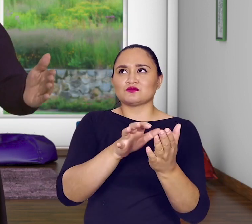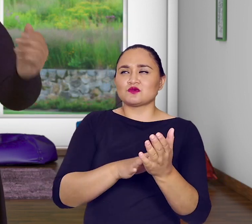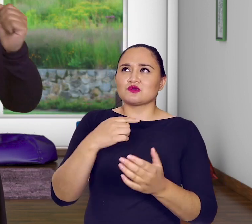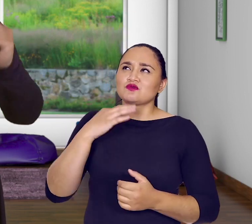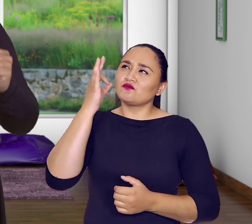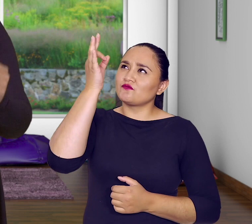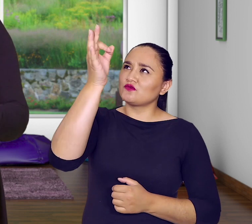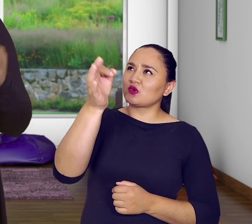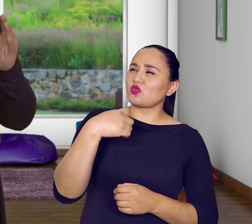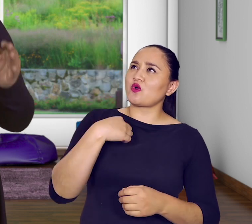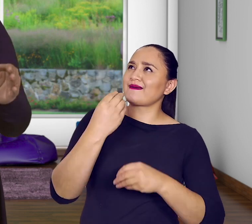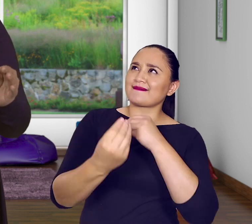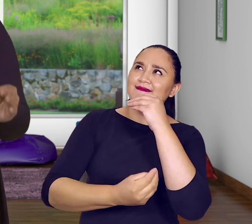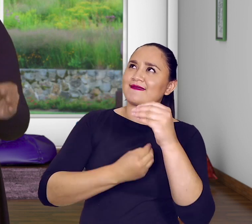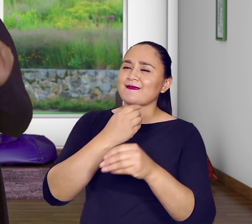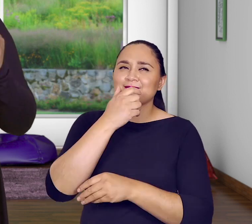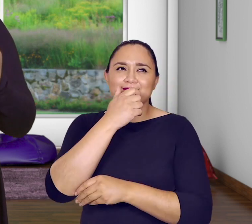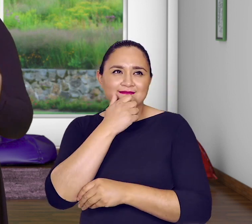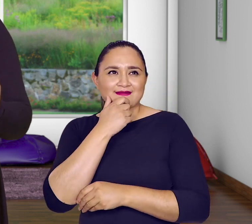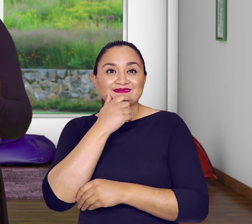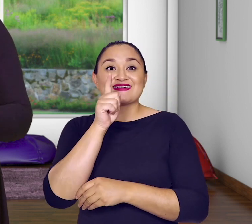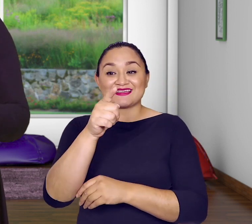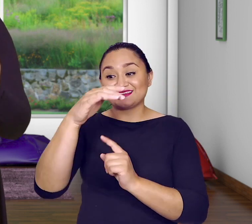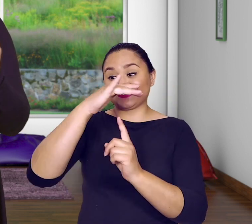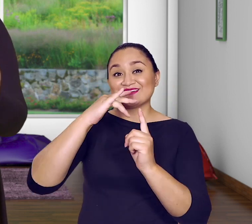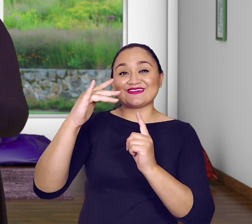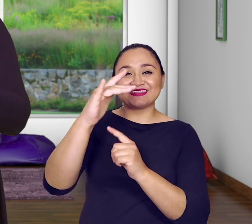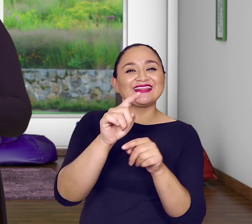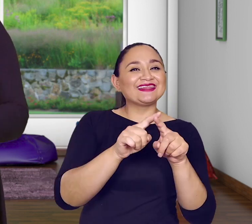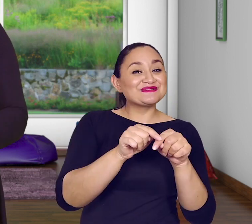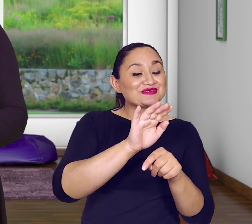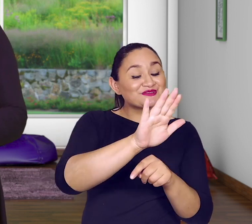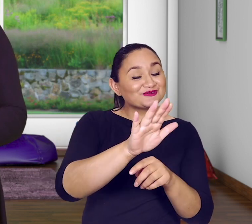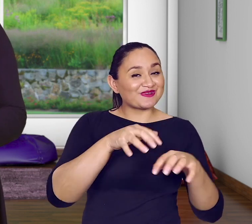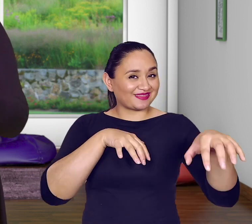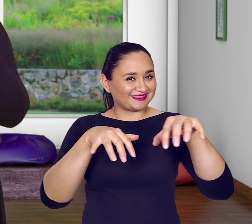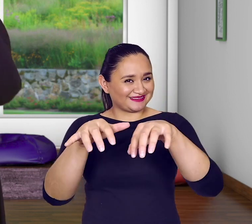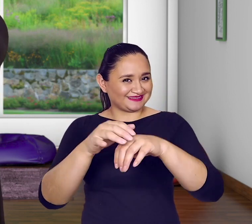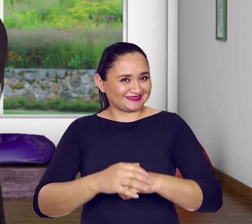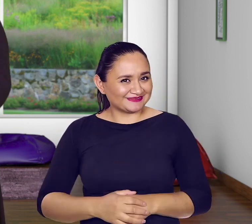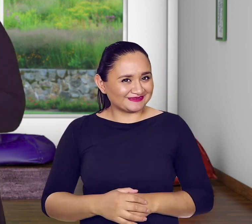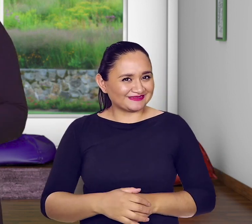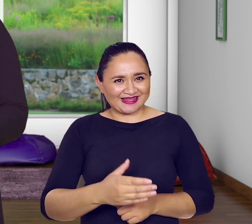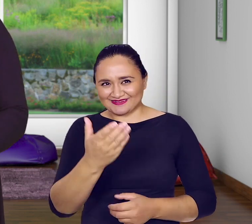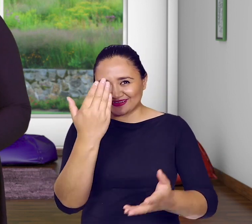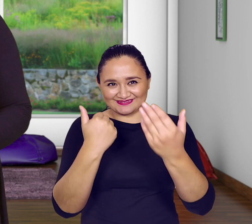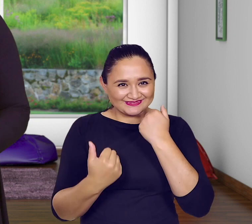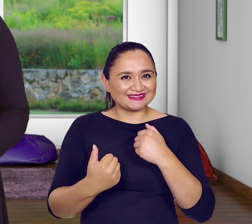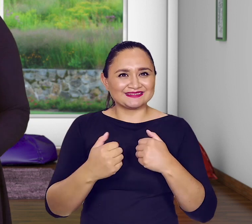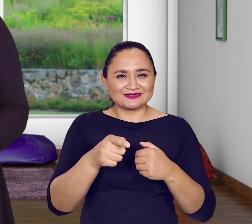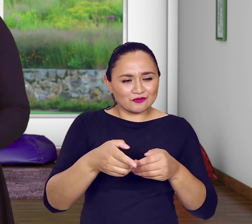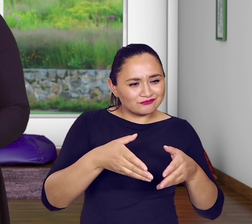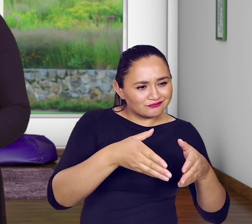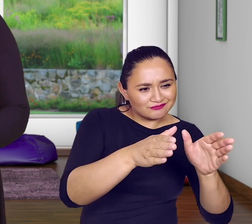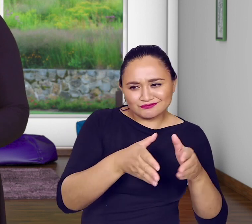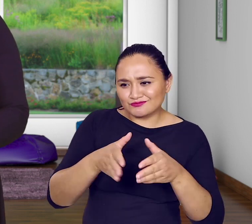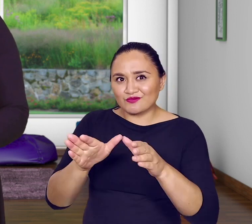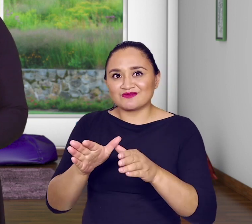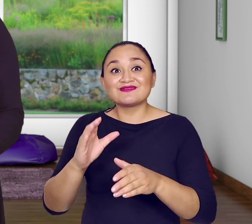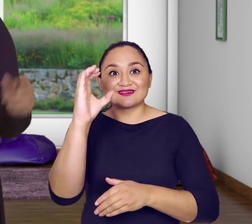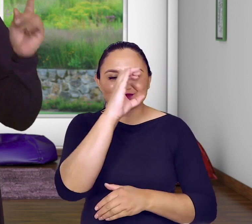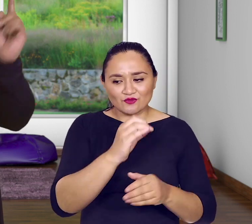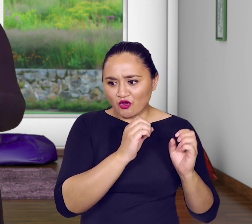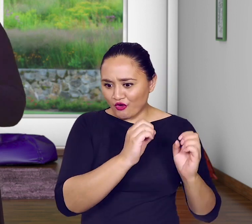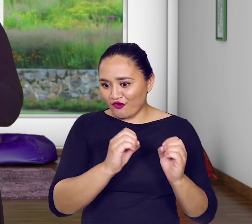proyección al futuro y en el contexto y en la realidad en que te desenvuelves marca tu ruta busca maneras de